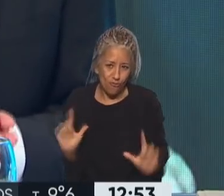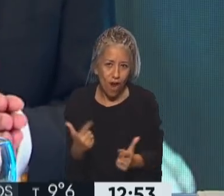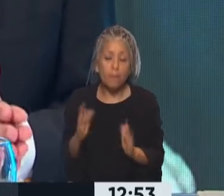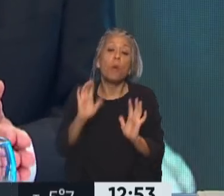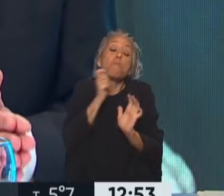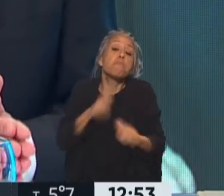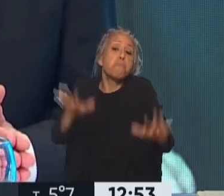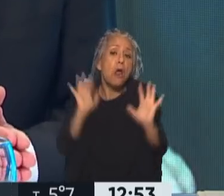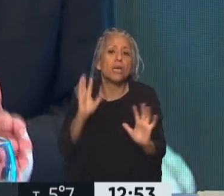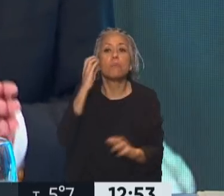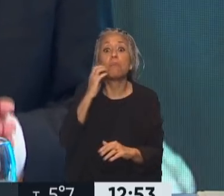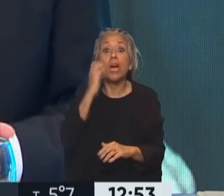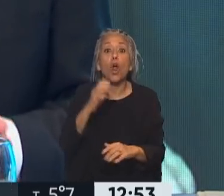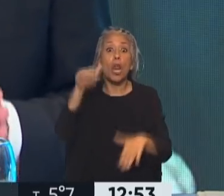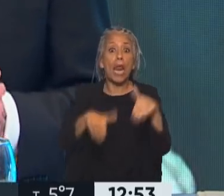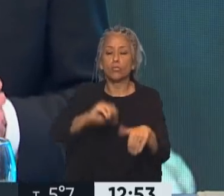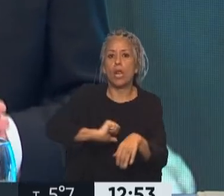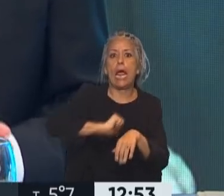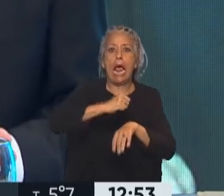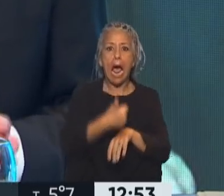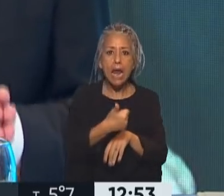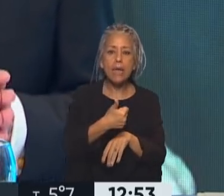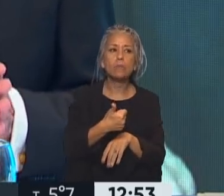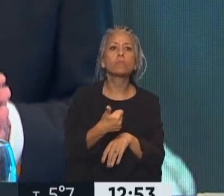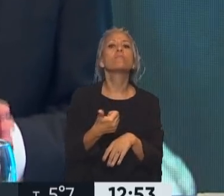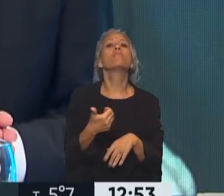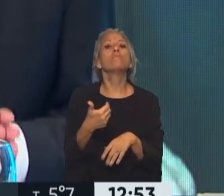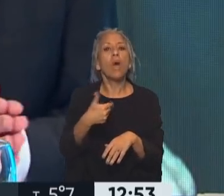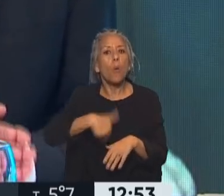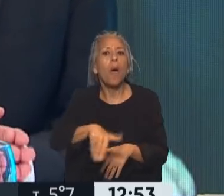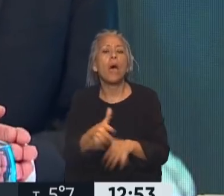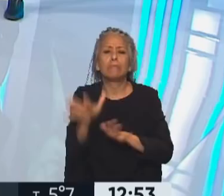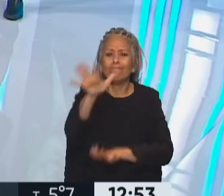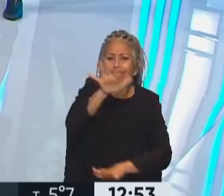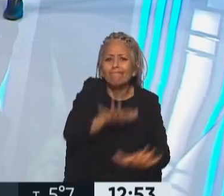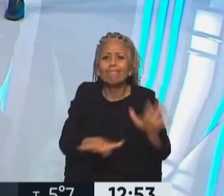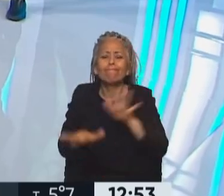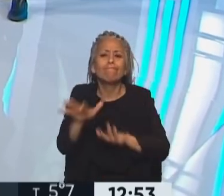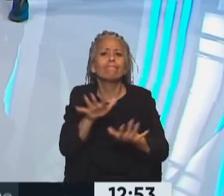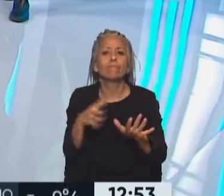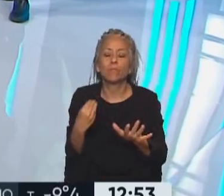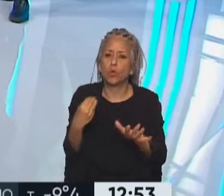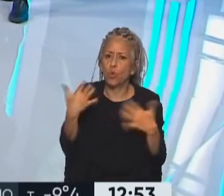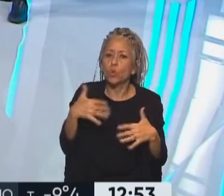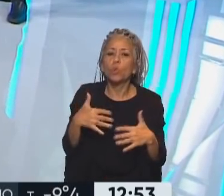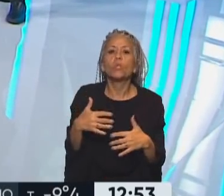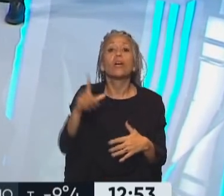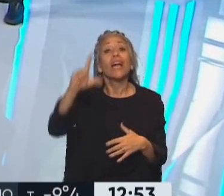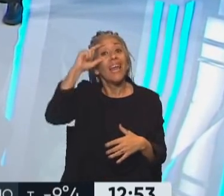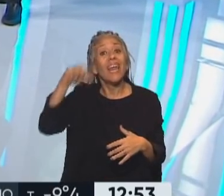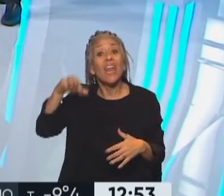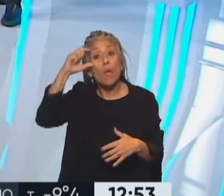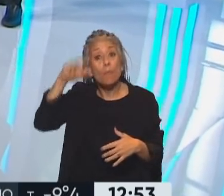de que Macron gane las elecciones, yo creo que se viene una recomposición muy fuerte y muy novedosa, porque Marine Le Pen y el